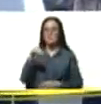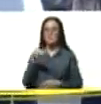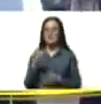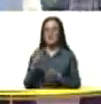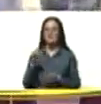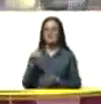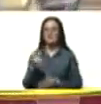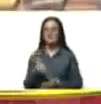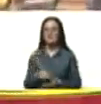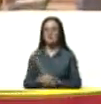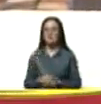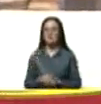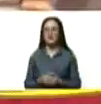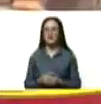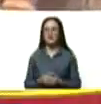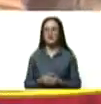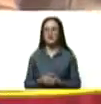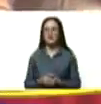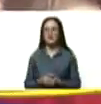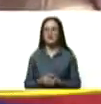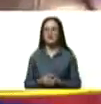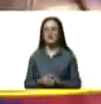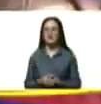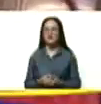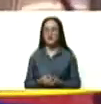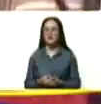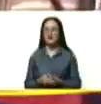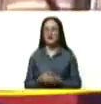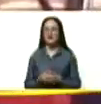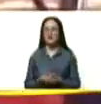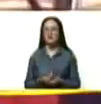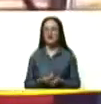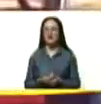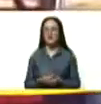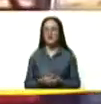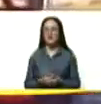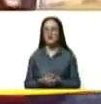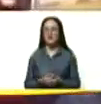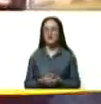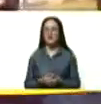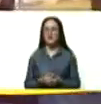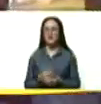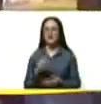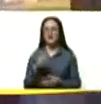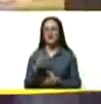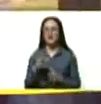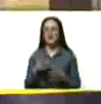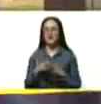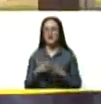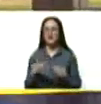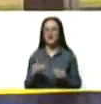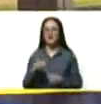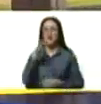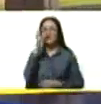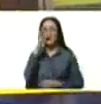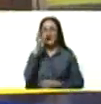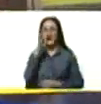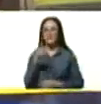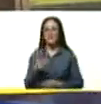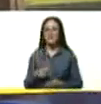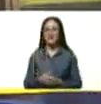metro. ¿Ah? A los cifrinitos de